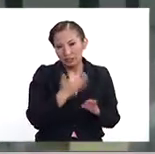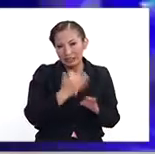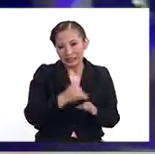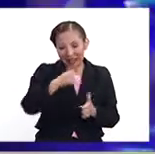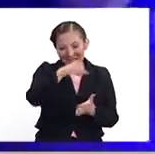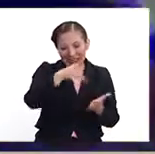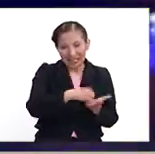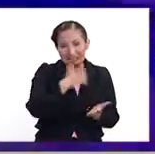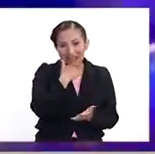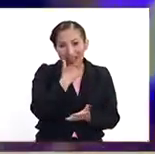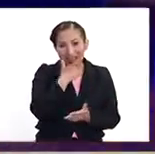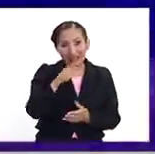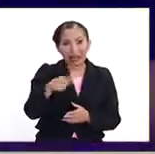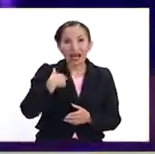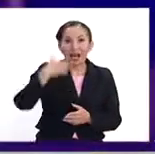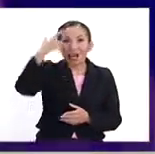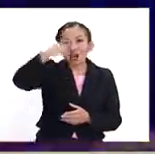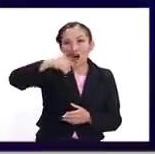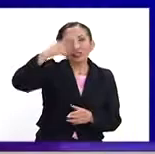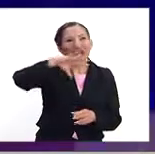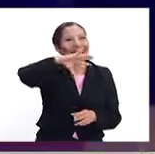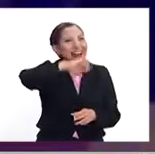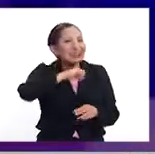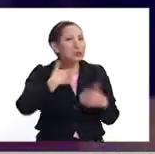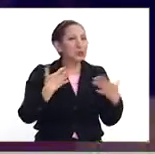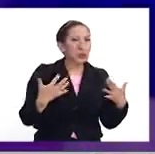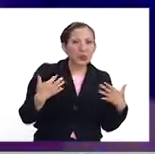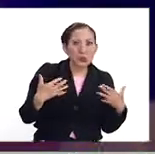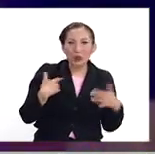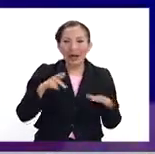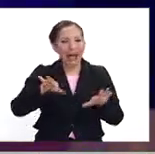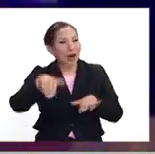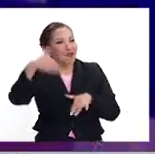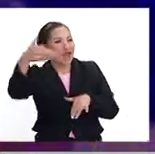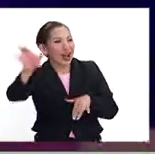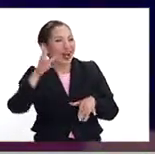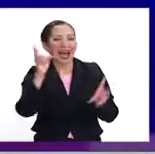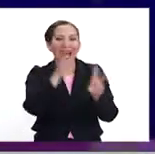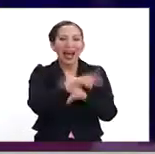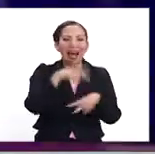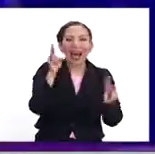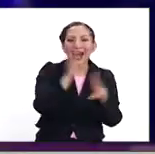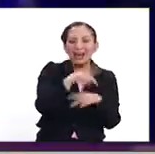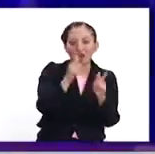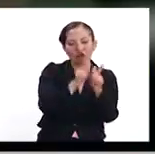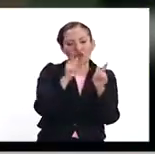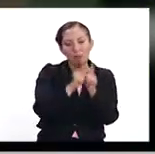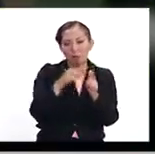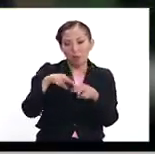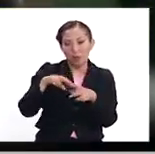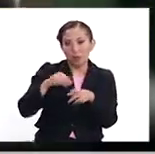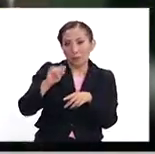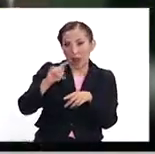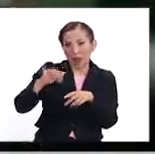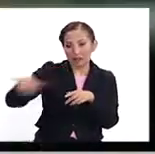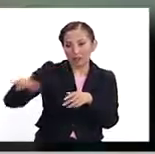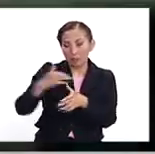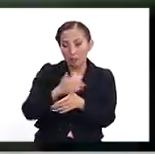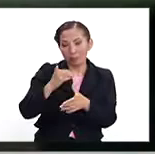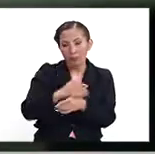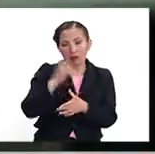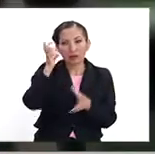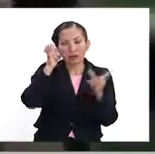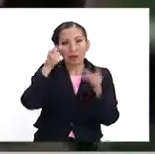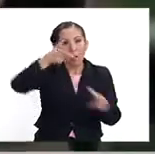islas británicas, una noche cálida donde podían disfrutar al aire libre. Este grupo estaba en el patio de este pub cuando escucharon